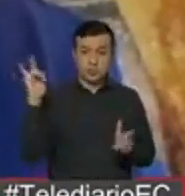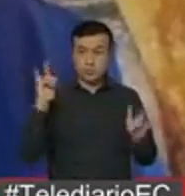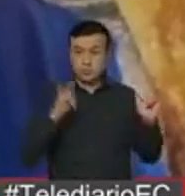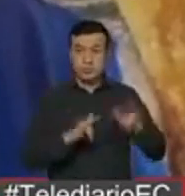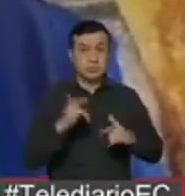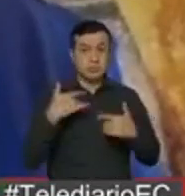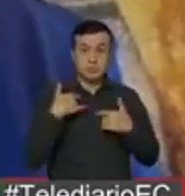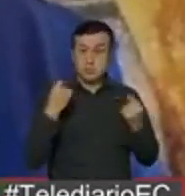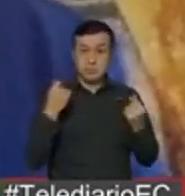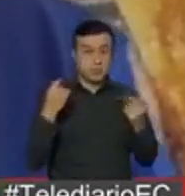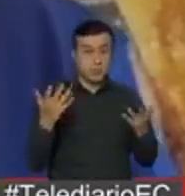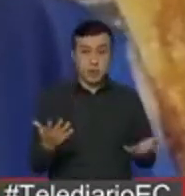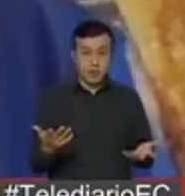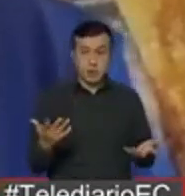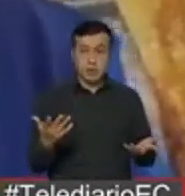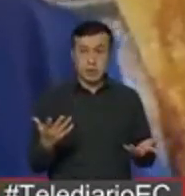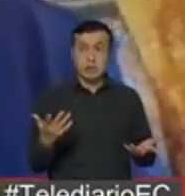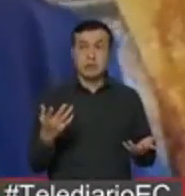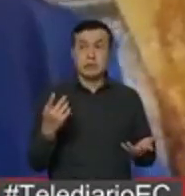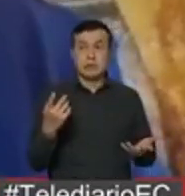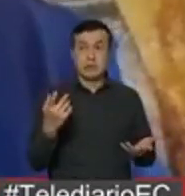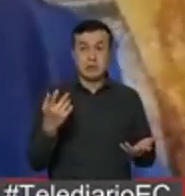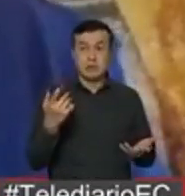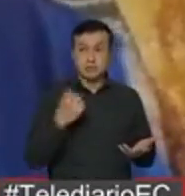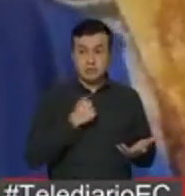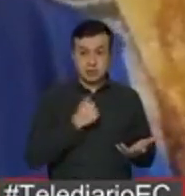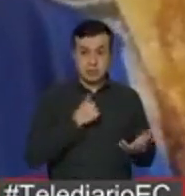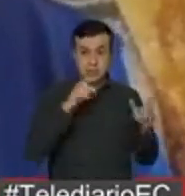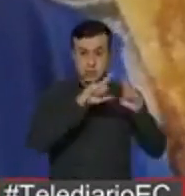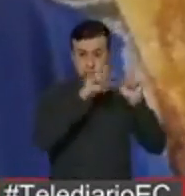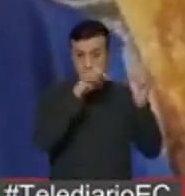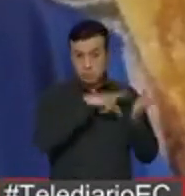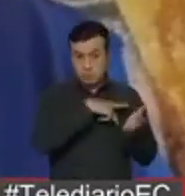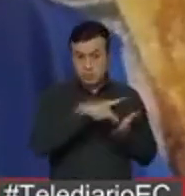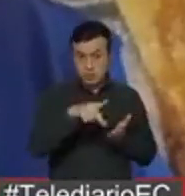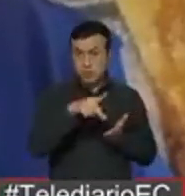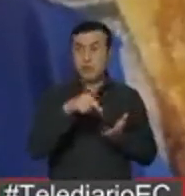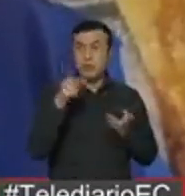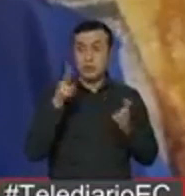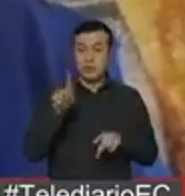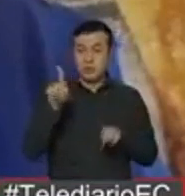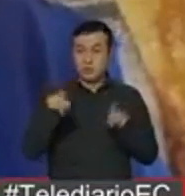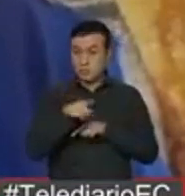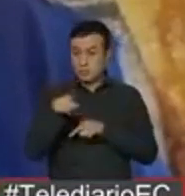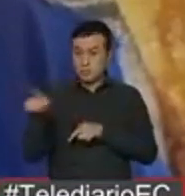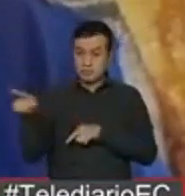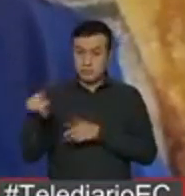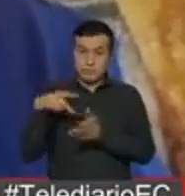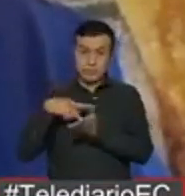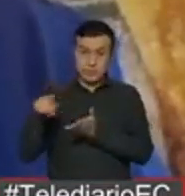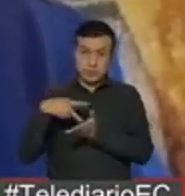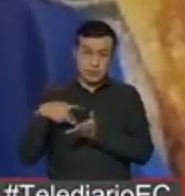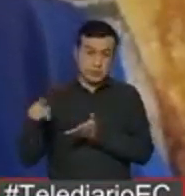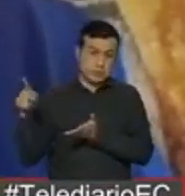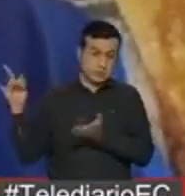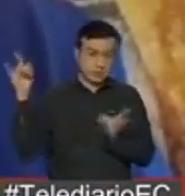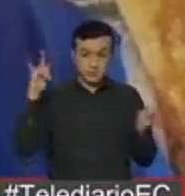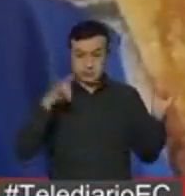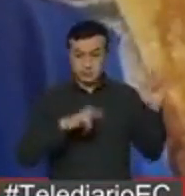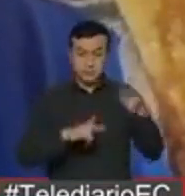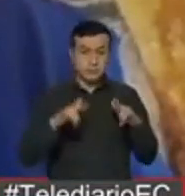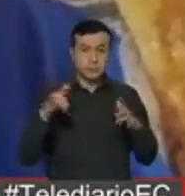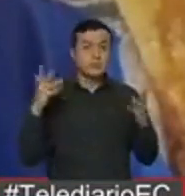recursos que viajaban, con costo aeroregional y con costo a los otros pasajeros. Aeroregional hacía